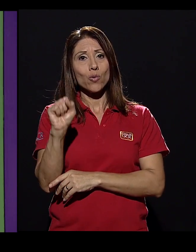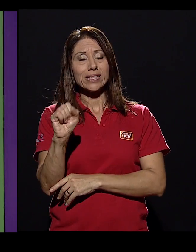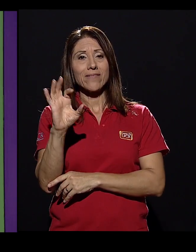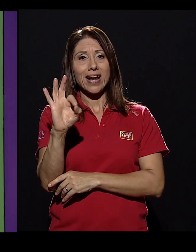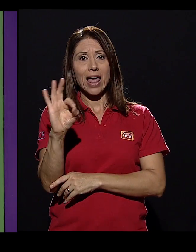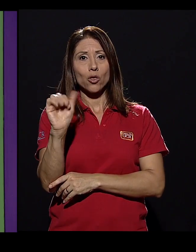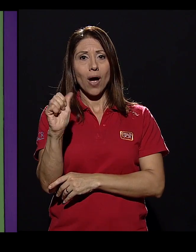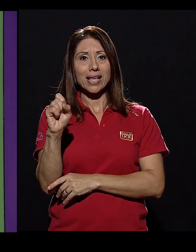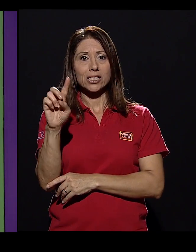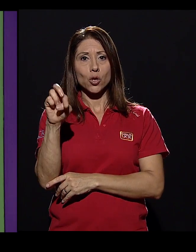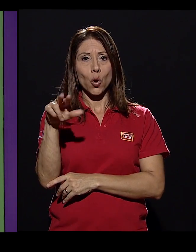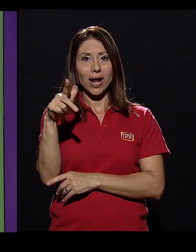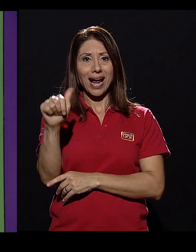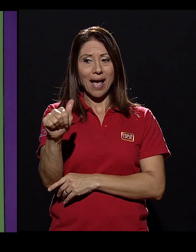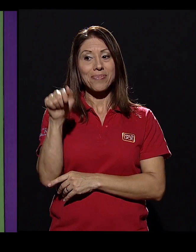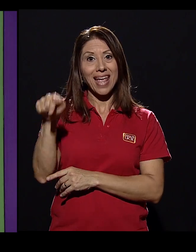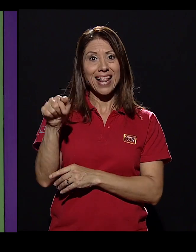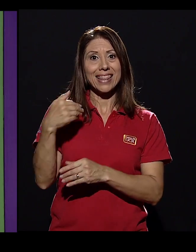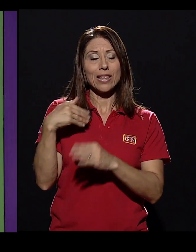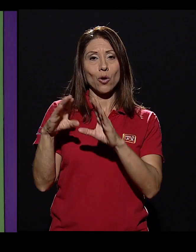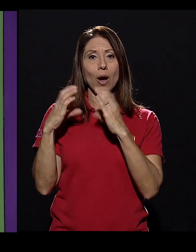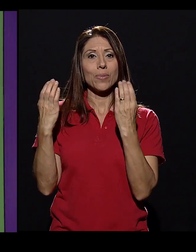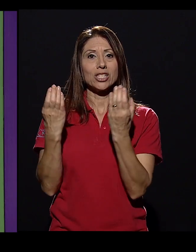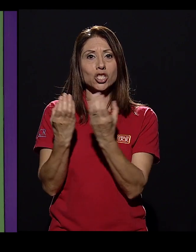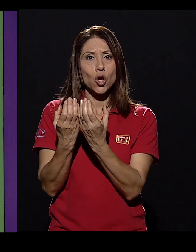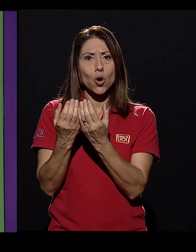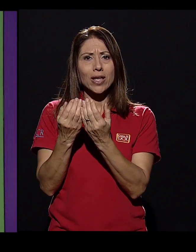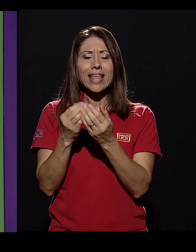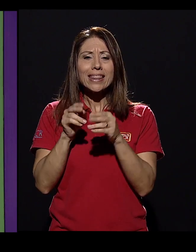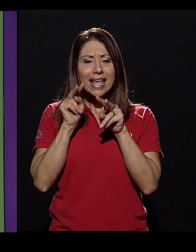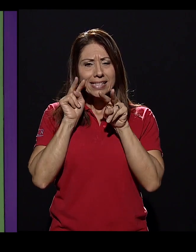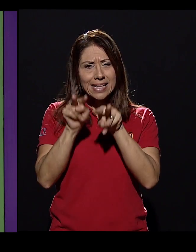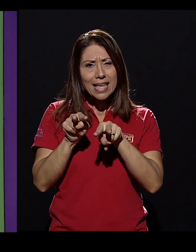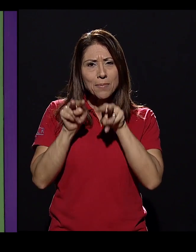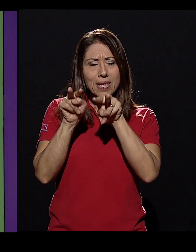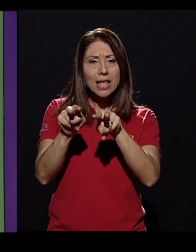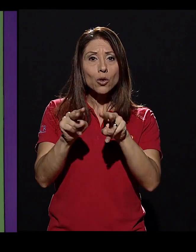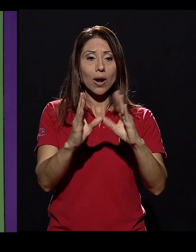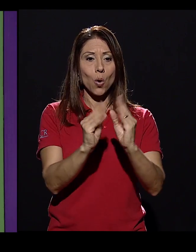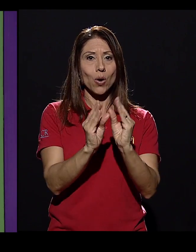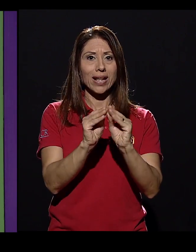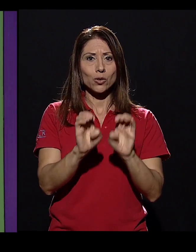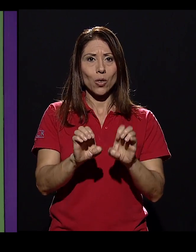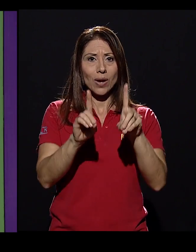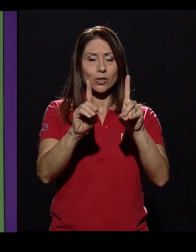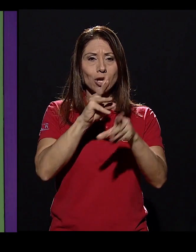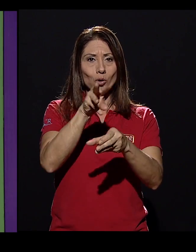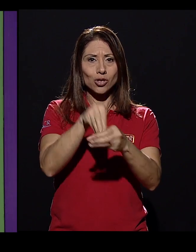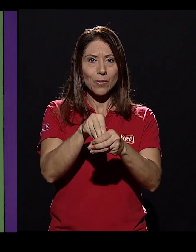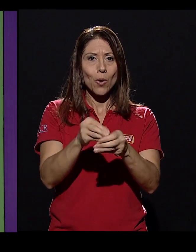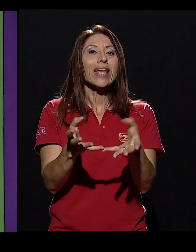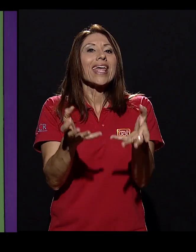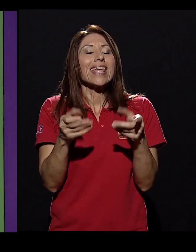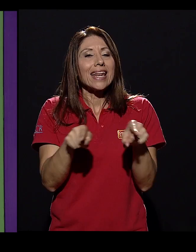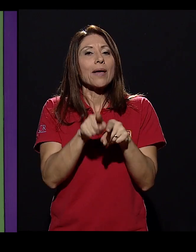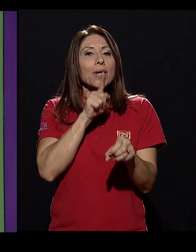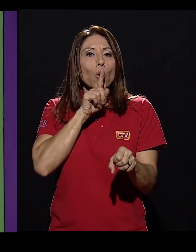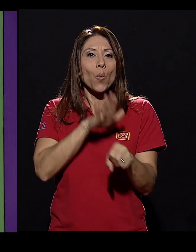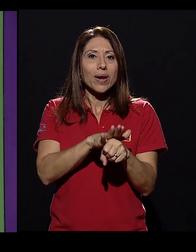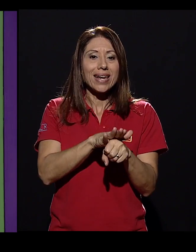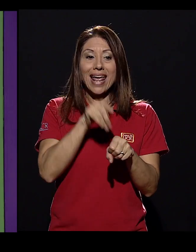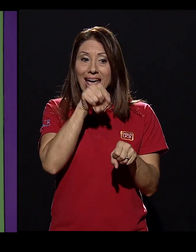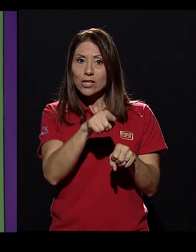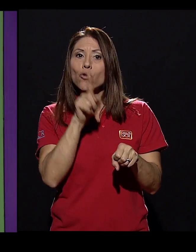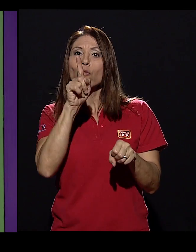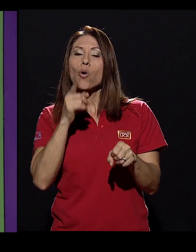está liderando una comisión de seguimiento al Congreso de Educación Inclusiva que busca cumplir con esto, que también fue un planteamiento que le hizo